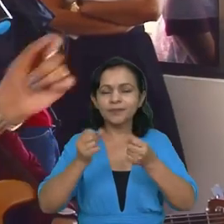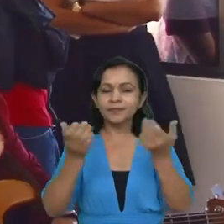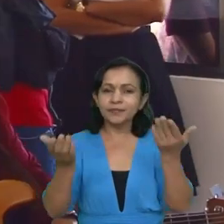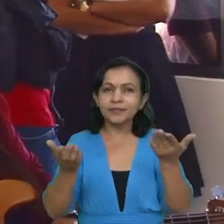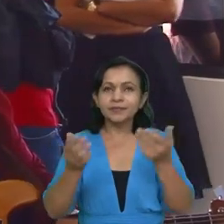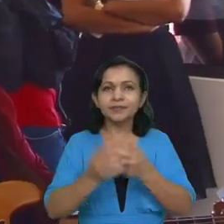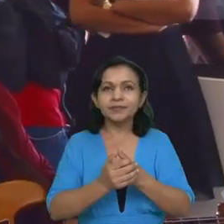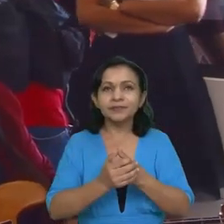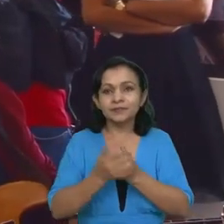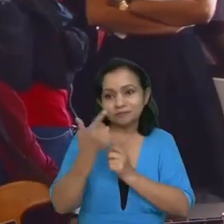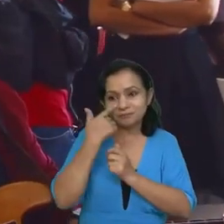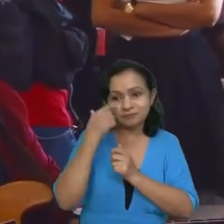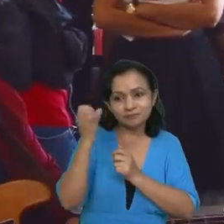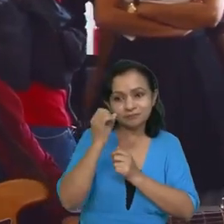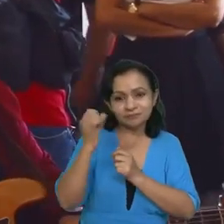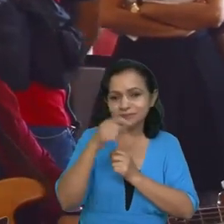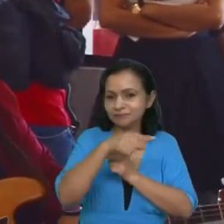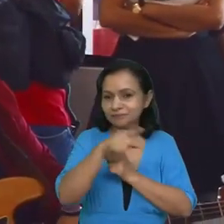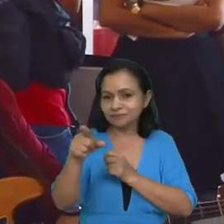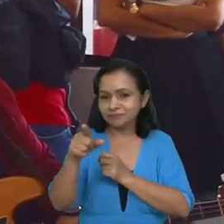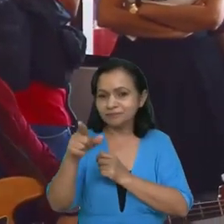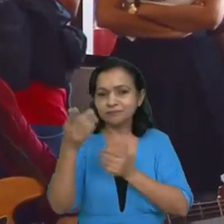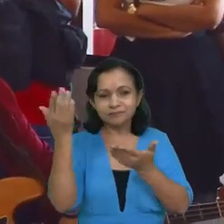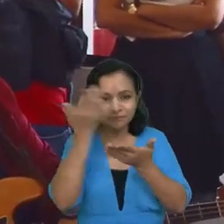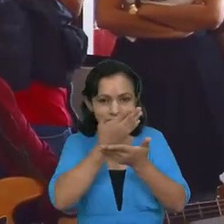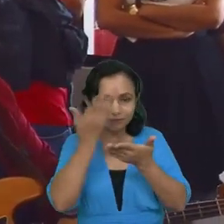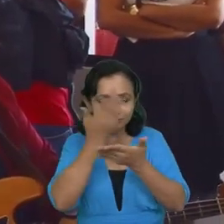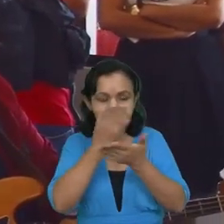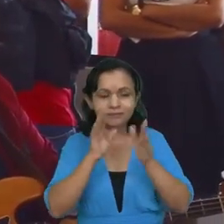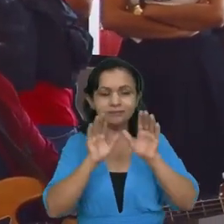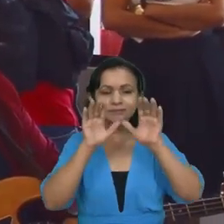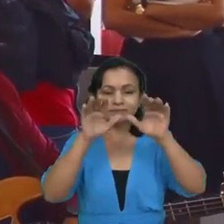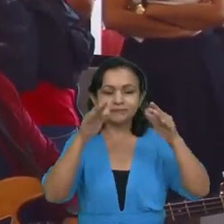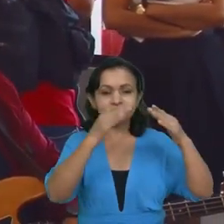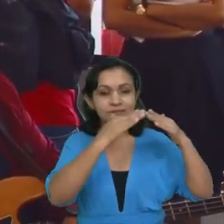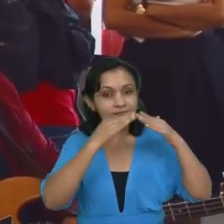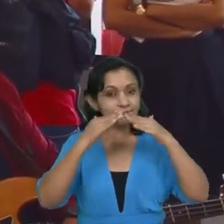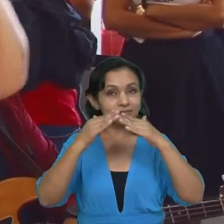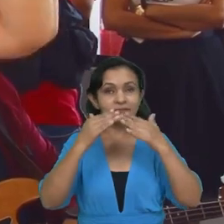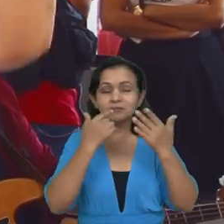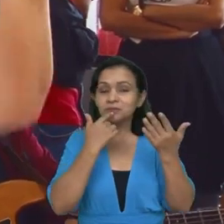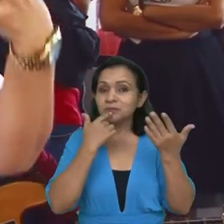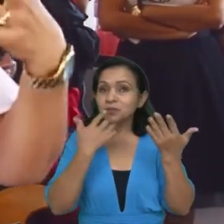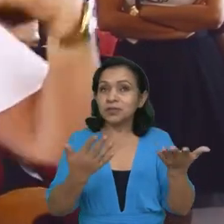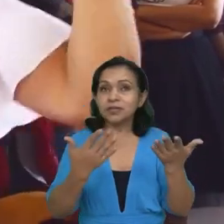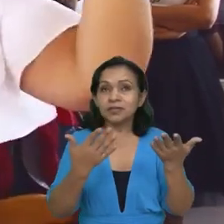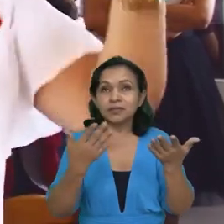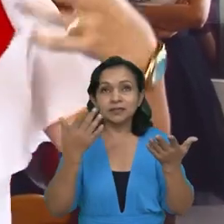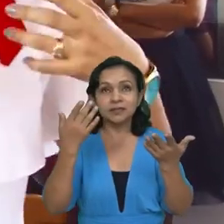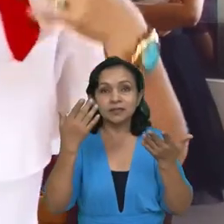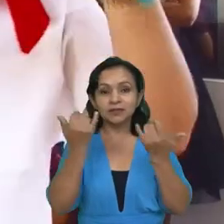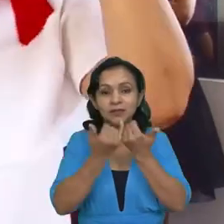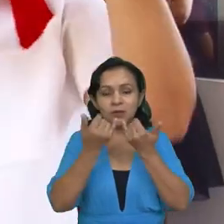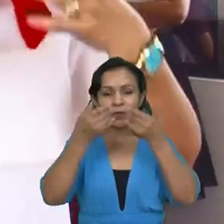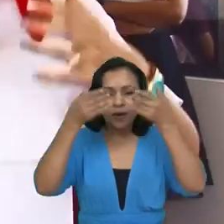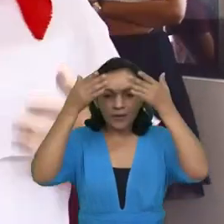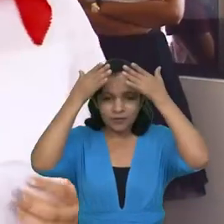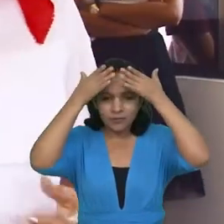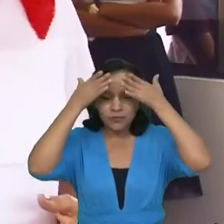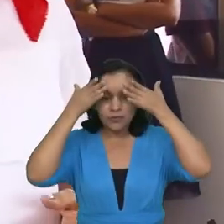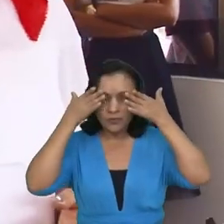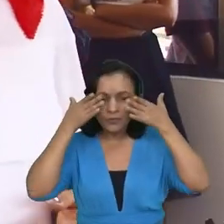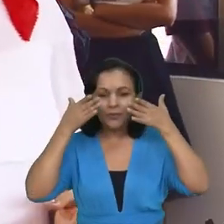no mucho conocen esto el nahual cuando se estudiaba el león y porque usaba el cabello en la parte de enfrente